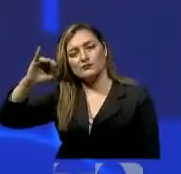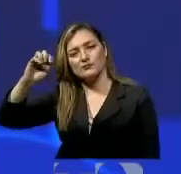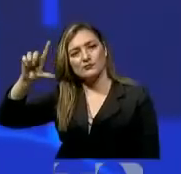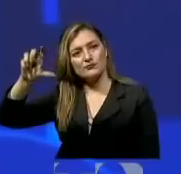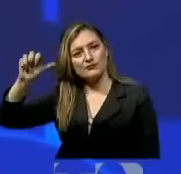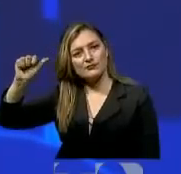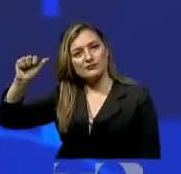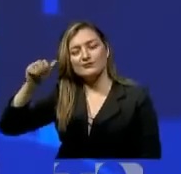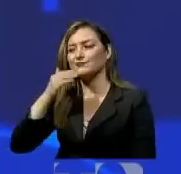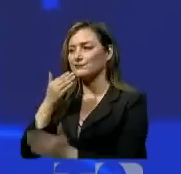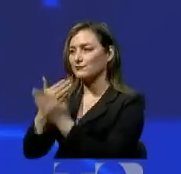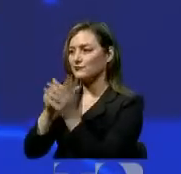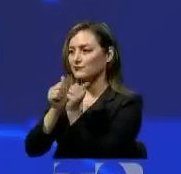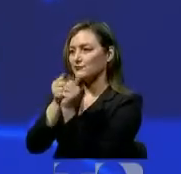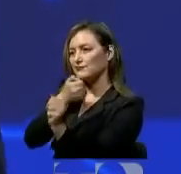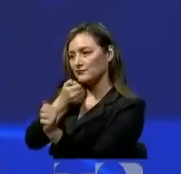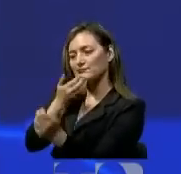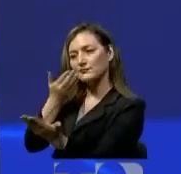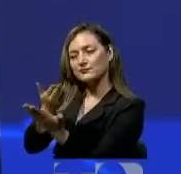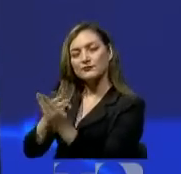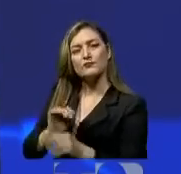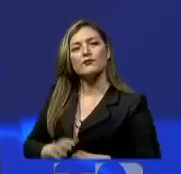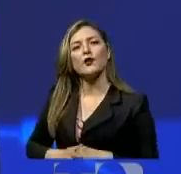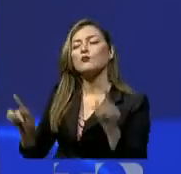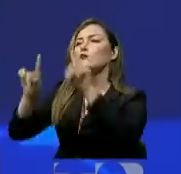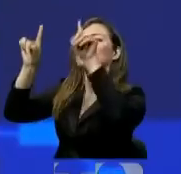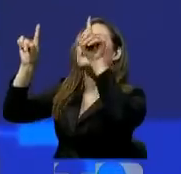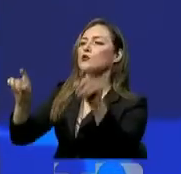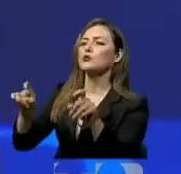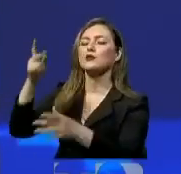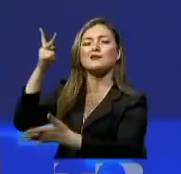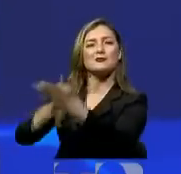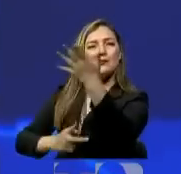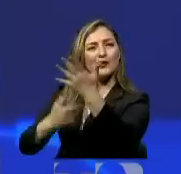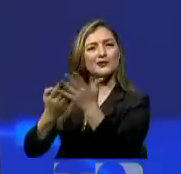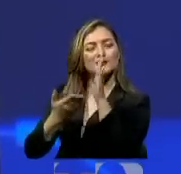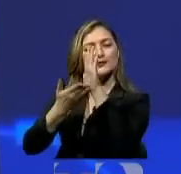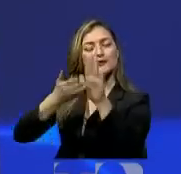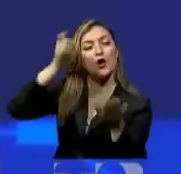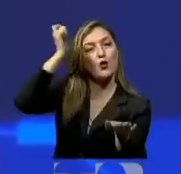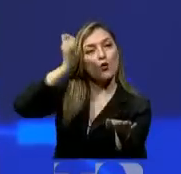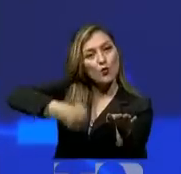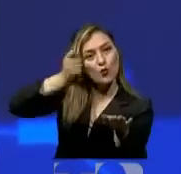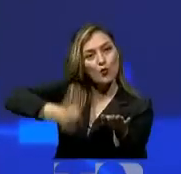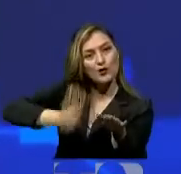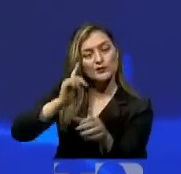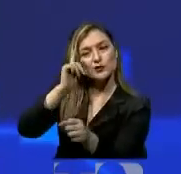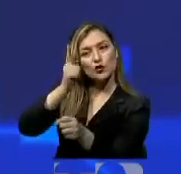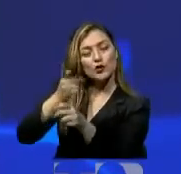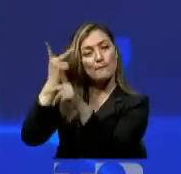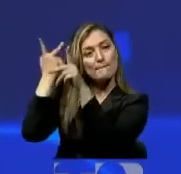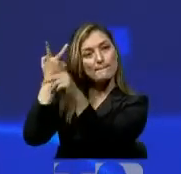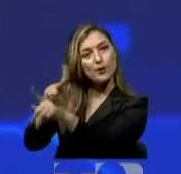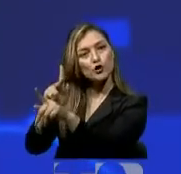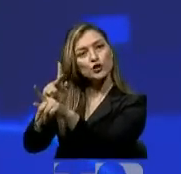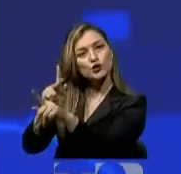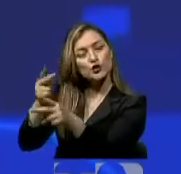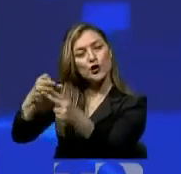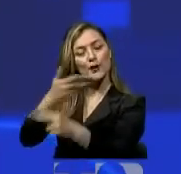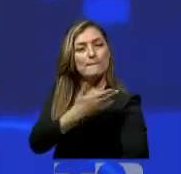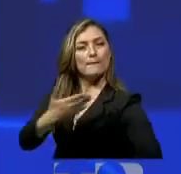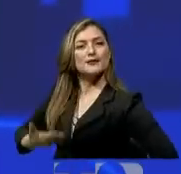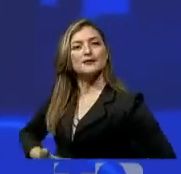¿qué pasa si es que el juez que otorgó las medidas cautelares a Guadalupe Llori pide que Guadalupe Llori